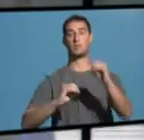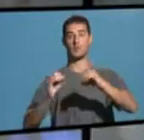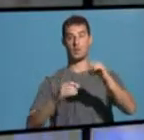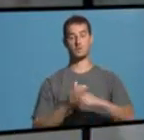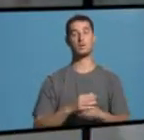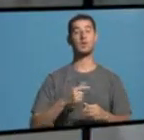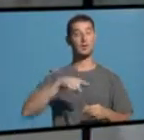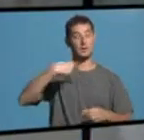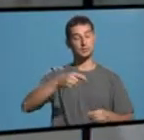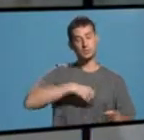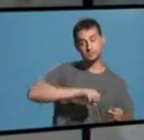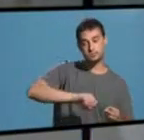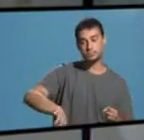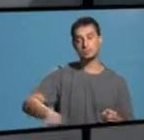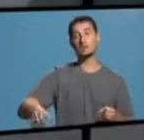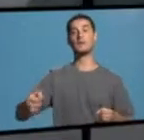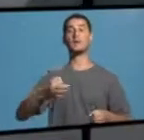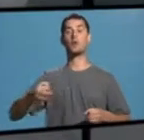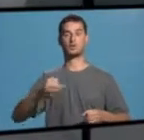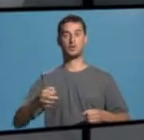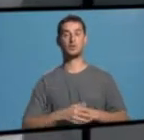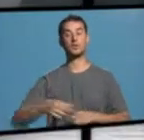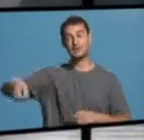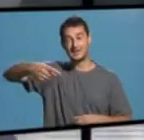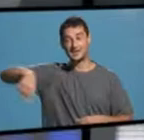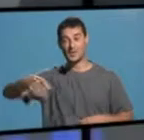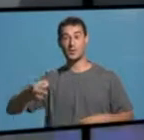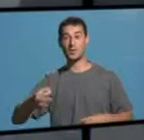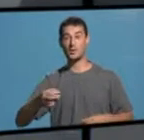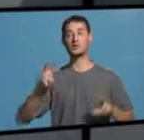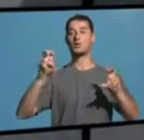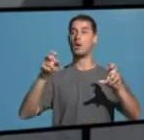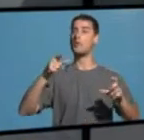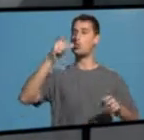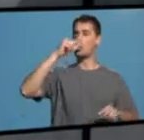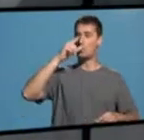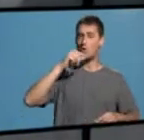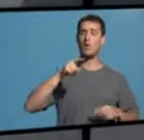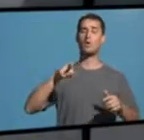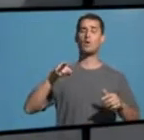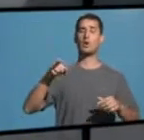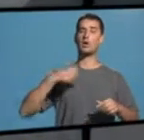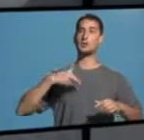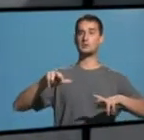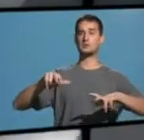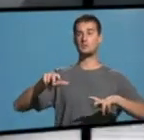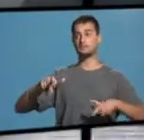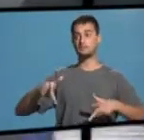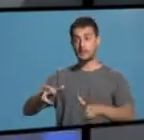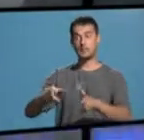decantada, a auga pasa ao reactor biolóxico. El nuevo reactor biológico de la depuradora de Lugo permite